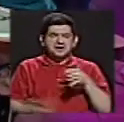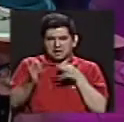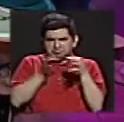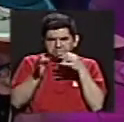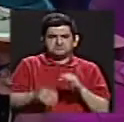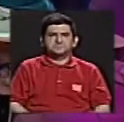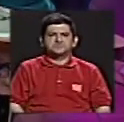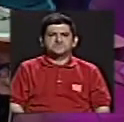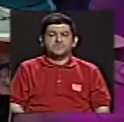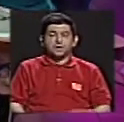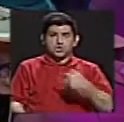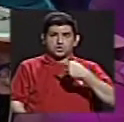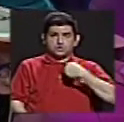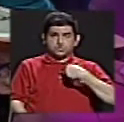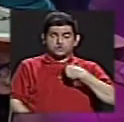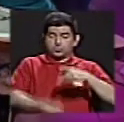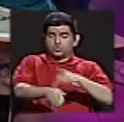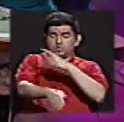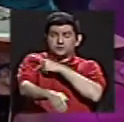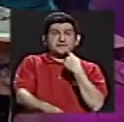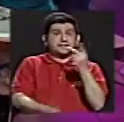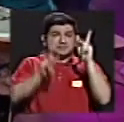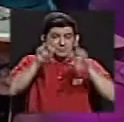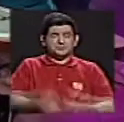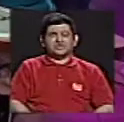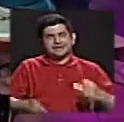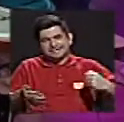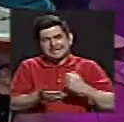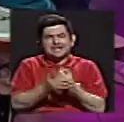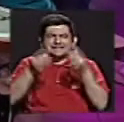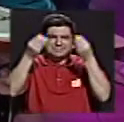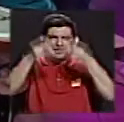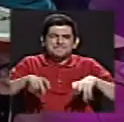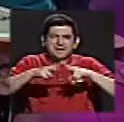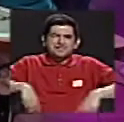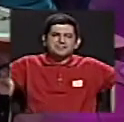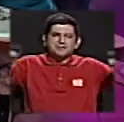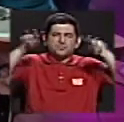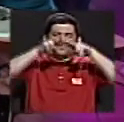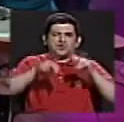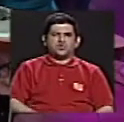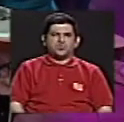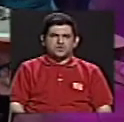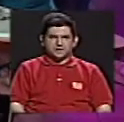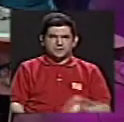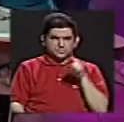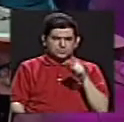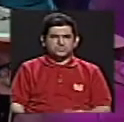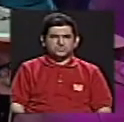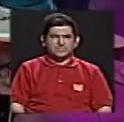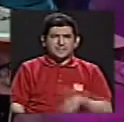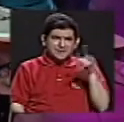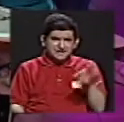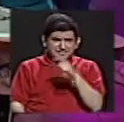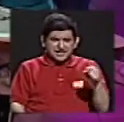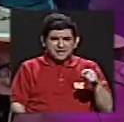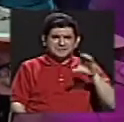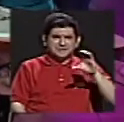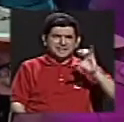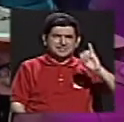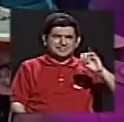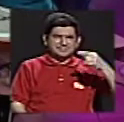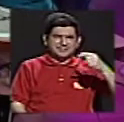eso. Dice aquí, soy de Puriscal y es una lástima que se hayan perdido los valores. ¿Han tenido cómo quitarse la cigatoca? Debe